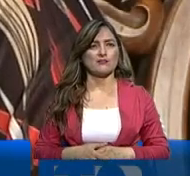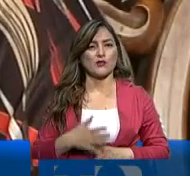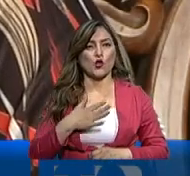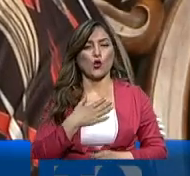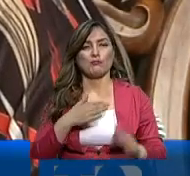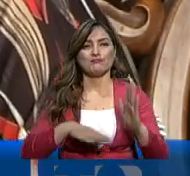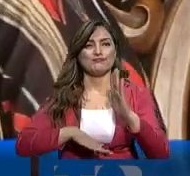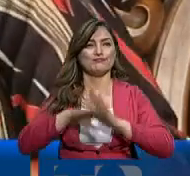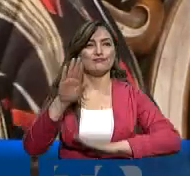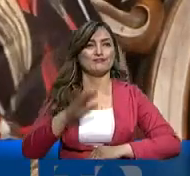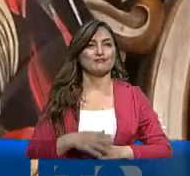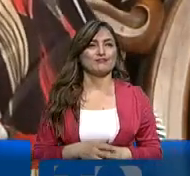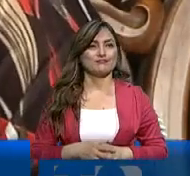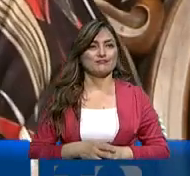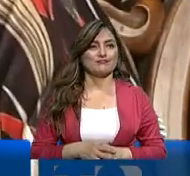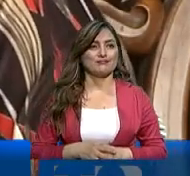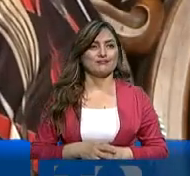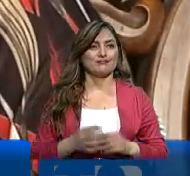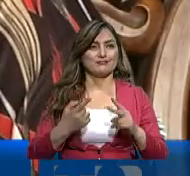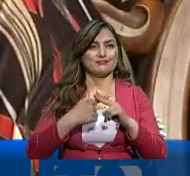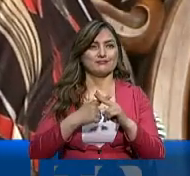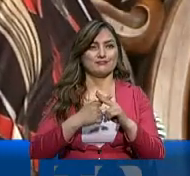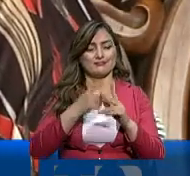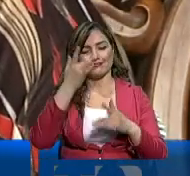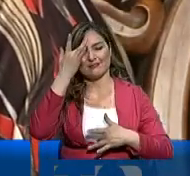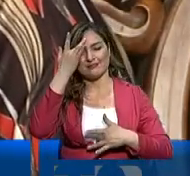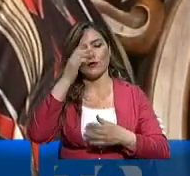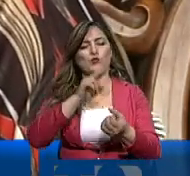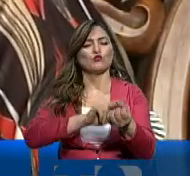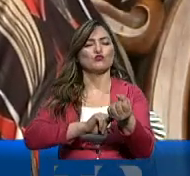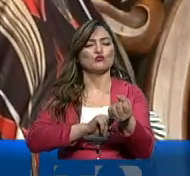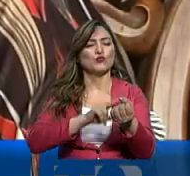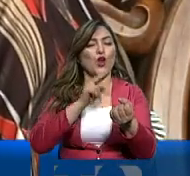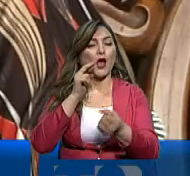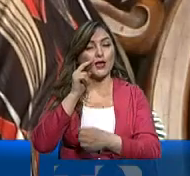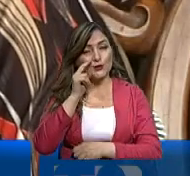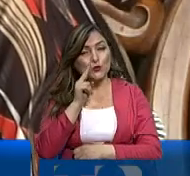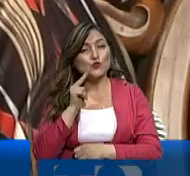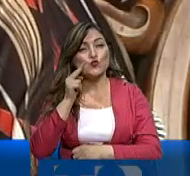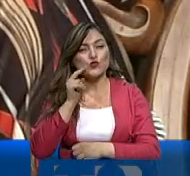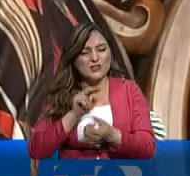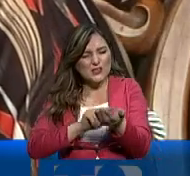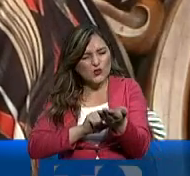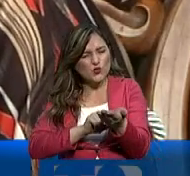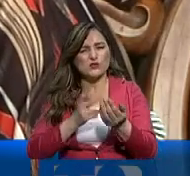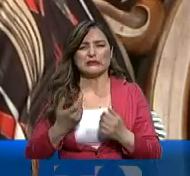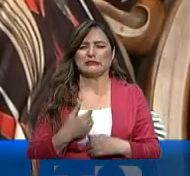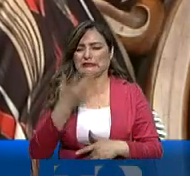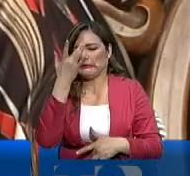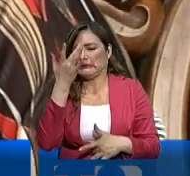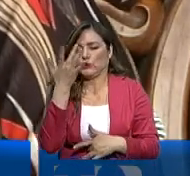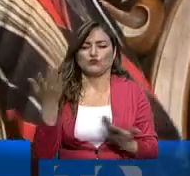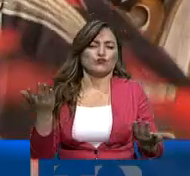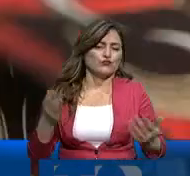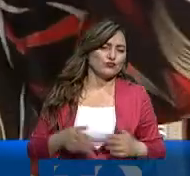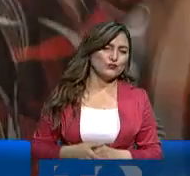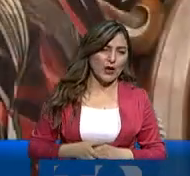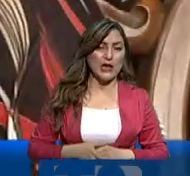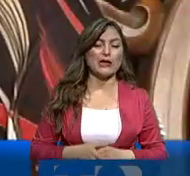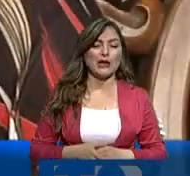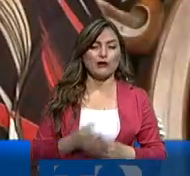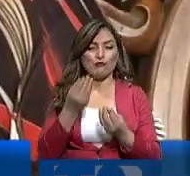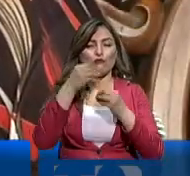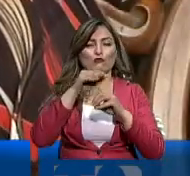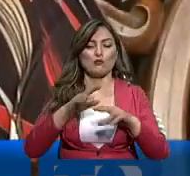porque ya empecé ya con una diabetes entonces tenía que entregar informes con un pronóstico de vida